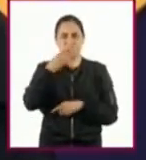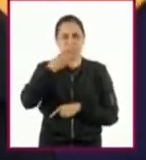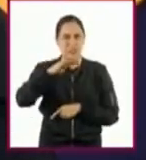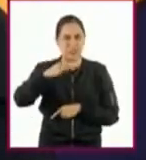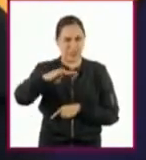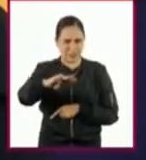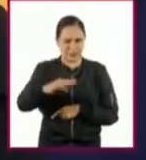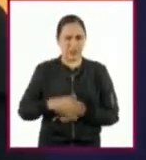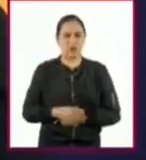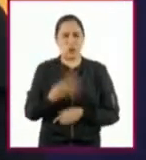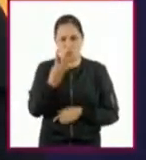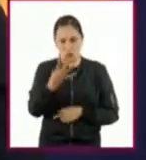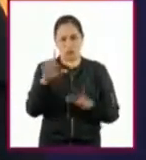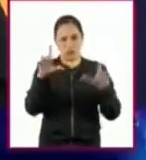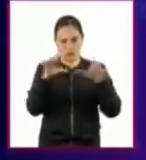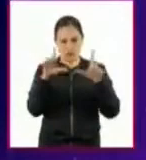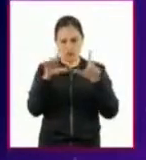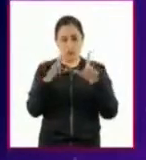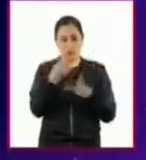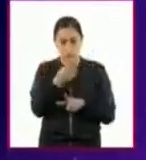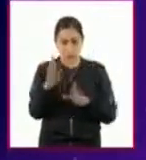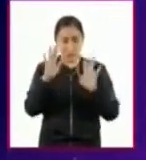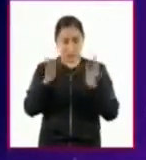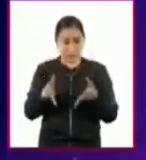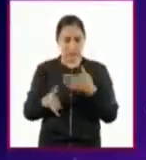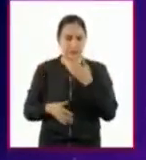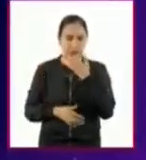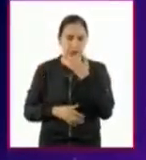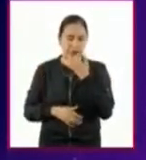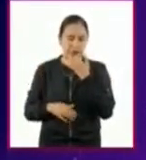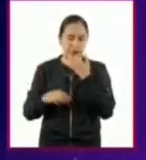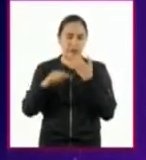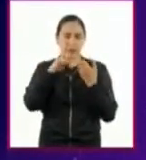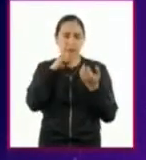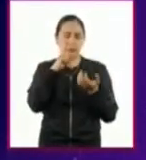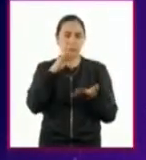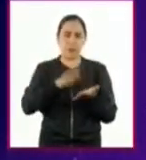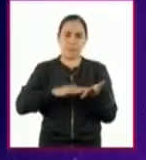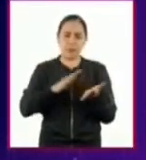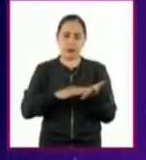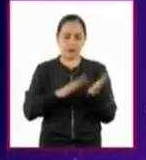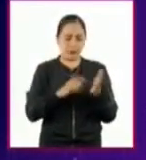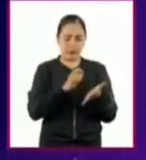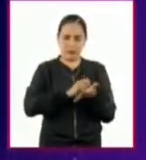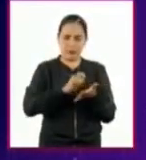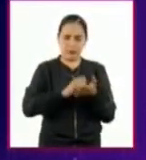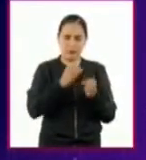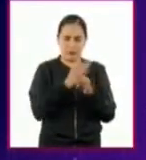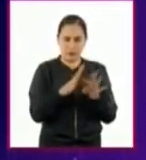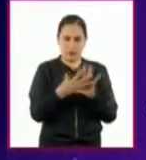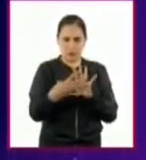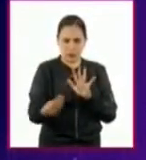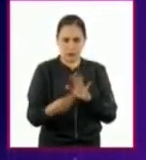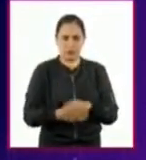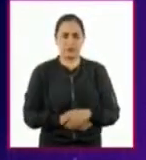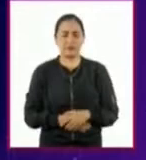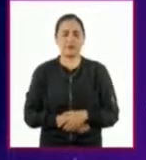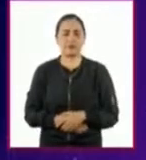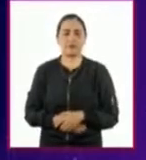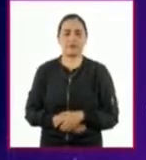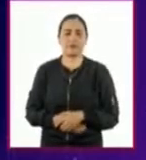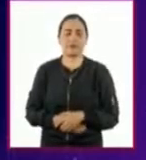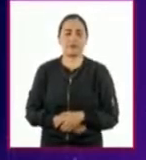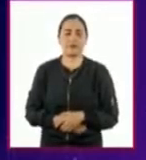¿Están preparadas y preparados? Tomen lápiz y papel y registren los datos. Telegrama.